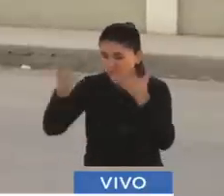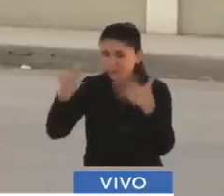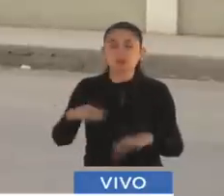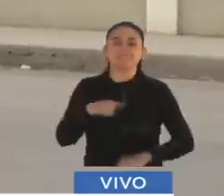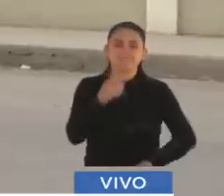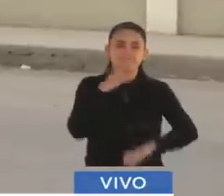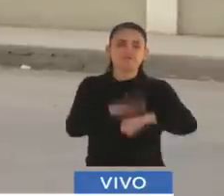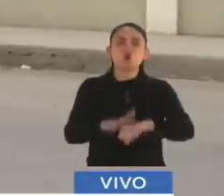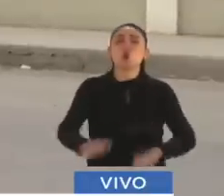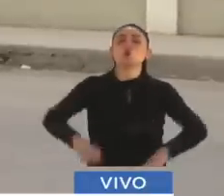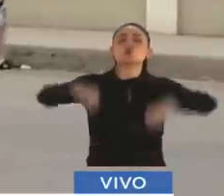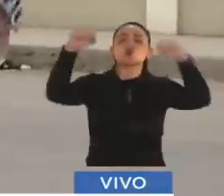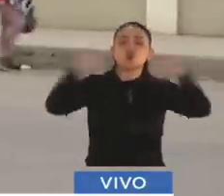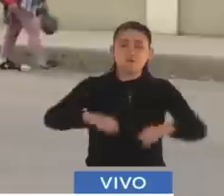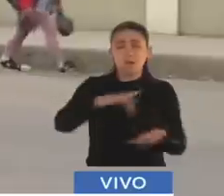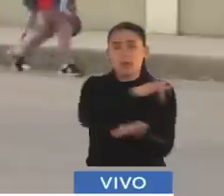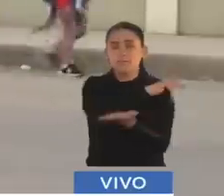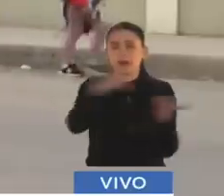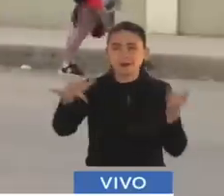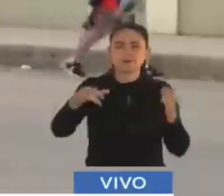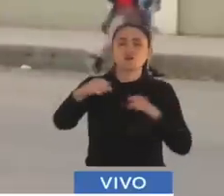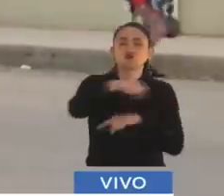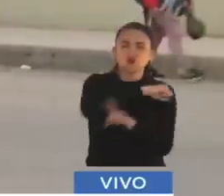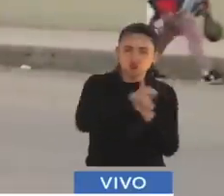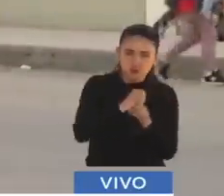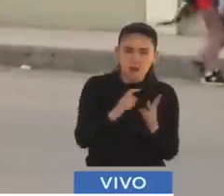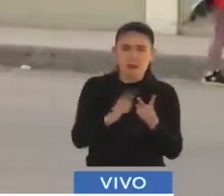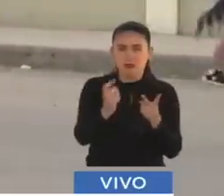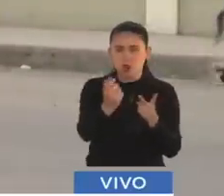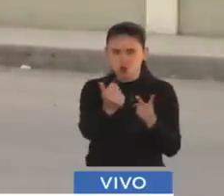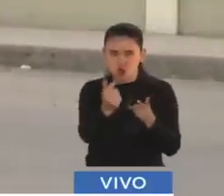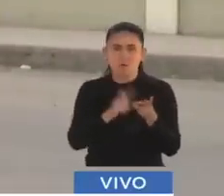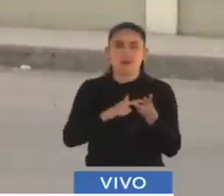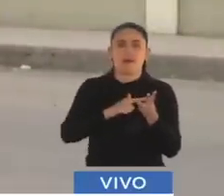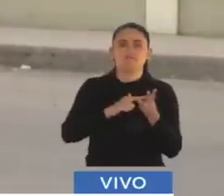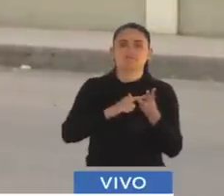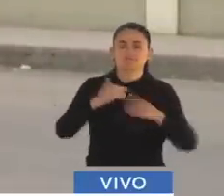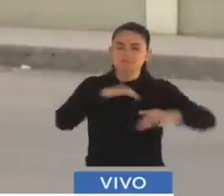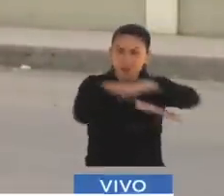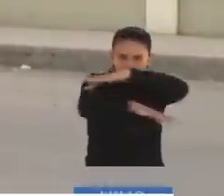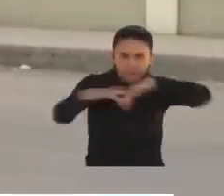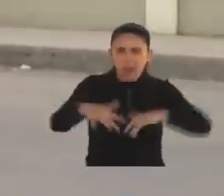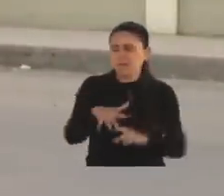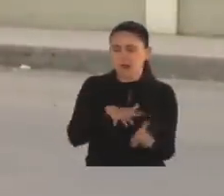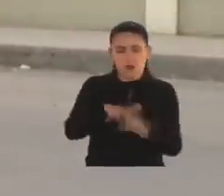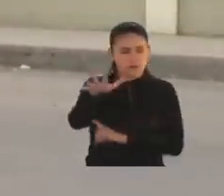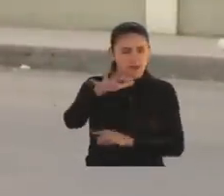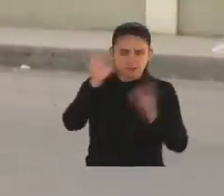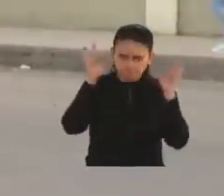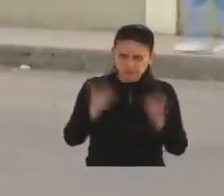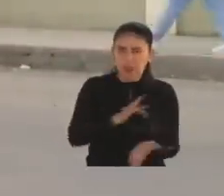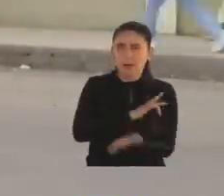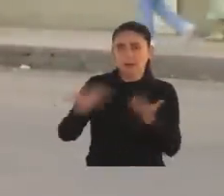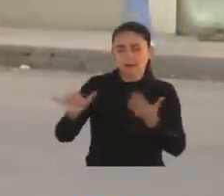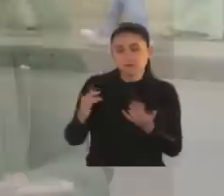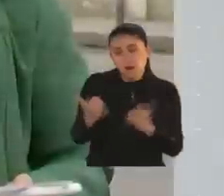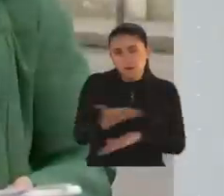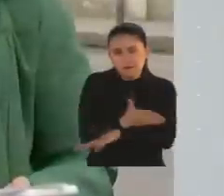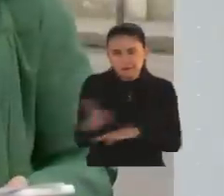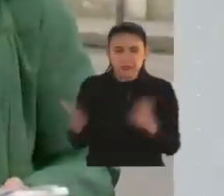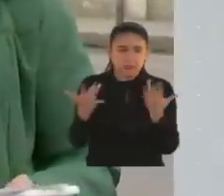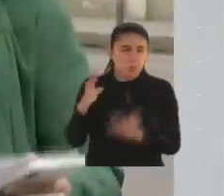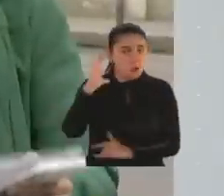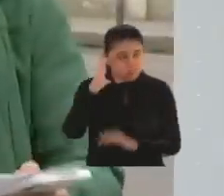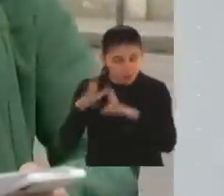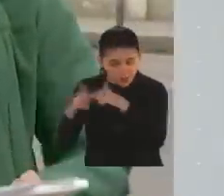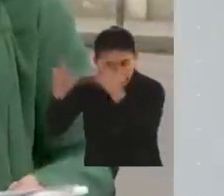social, económica y ambiental en esta región del país. Seguiremos, por supuesto, pendientes de esta importante reunión que se registra aquí en la ciudad